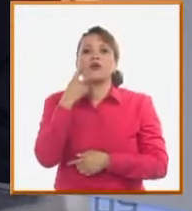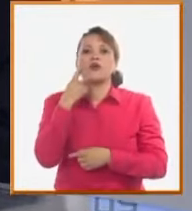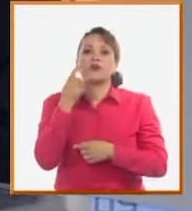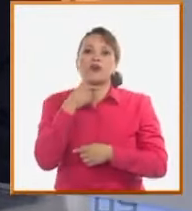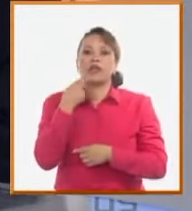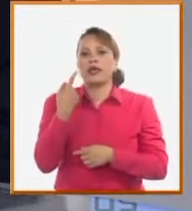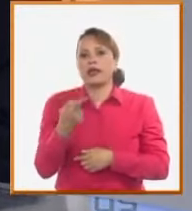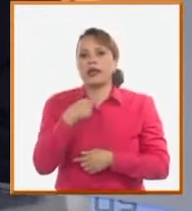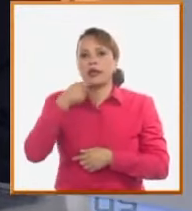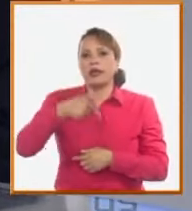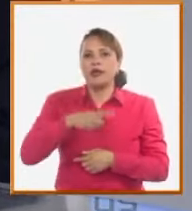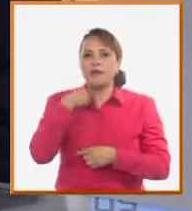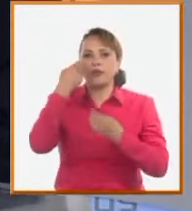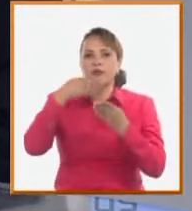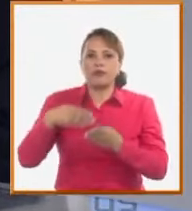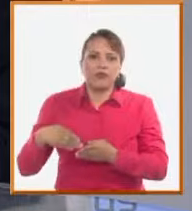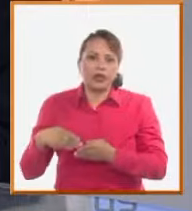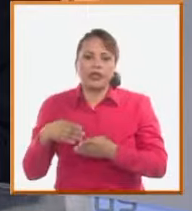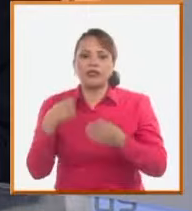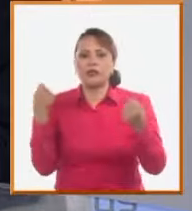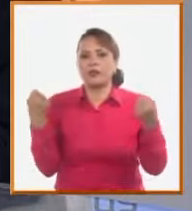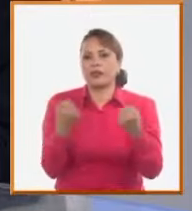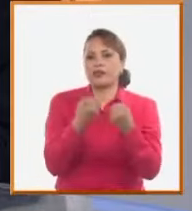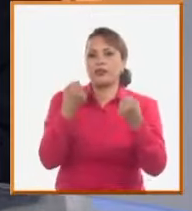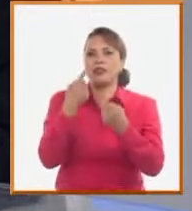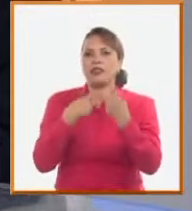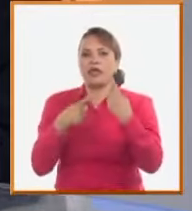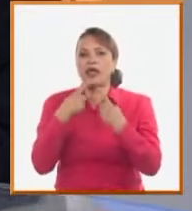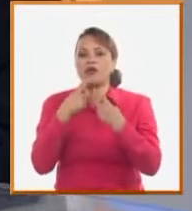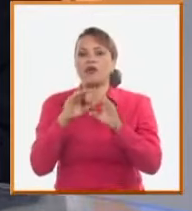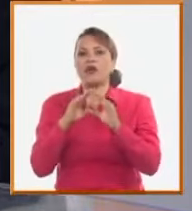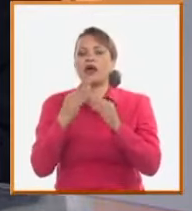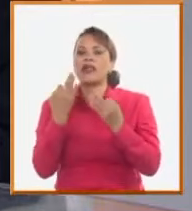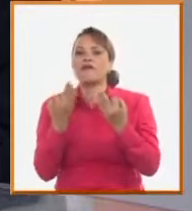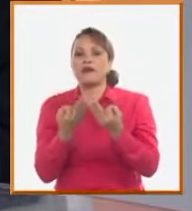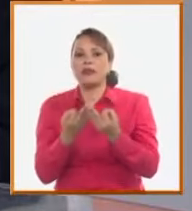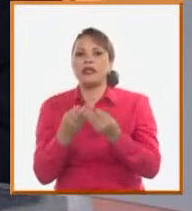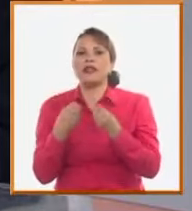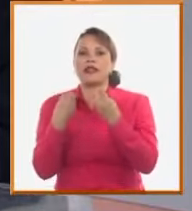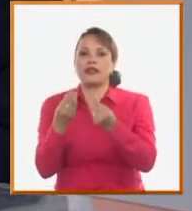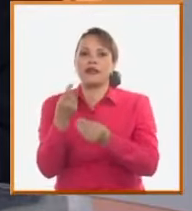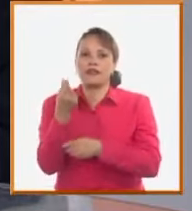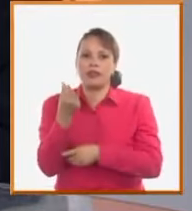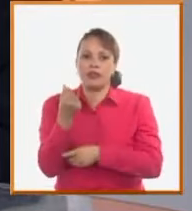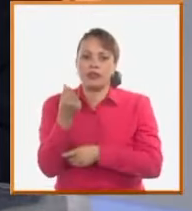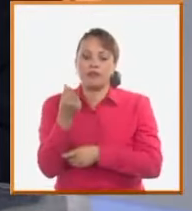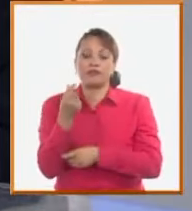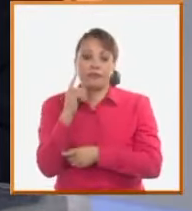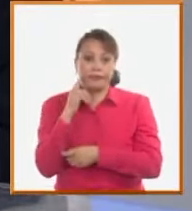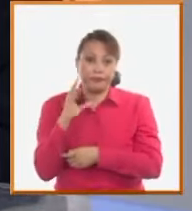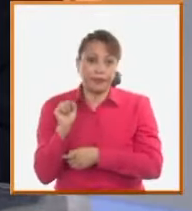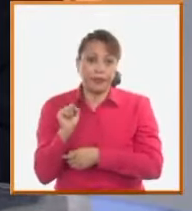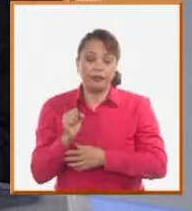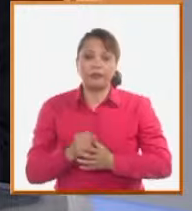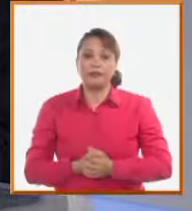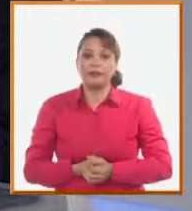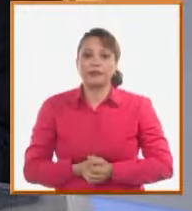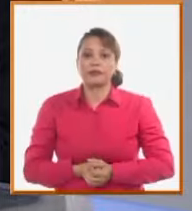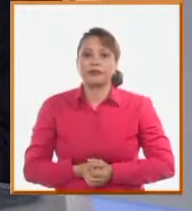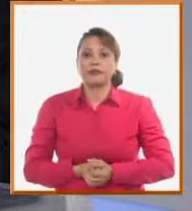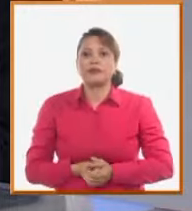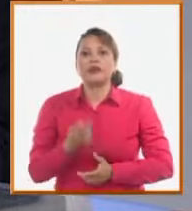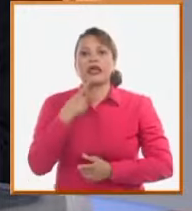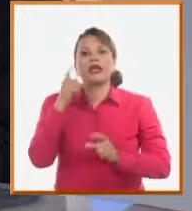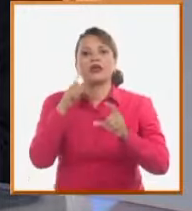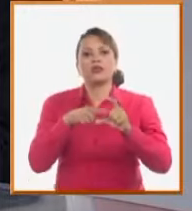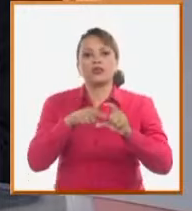seguro, que debe estar asesorando constantemente a nuestros clientes de cuáles son los alcances y el contenido